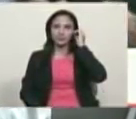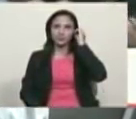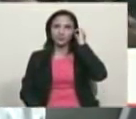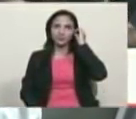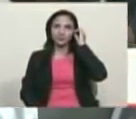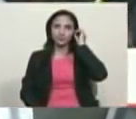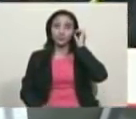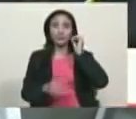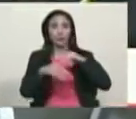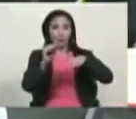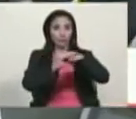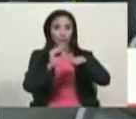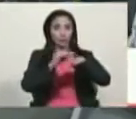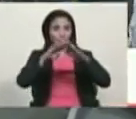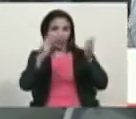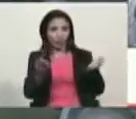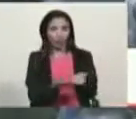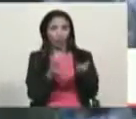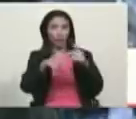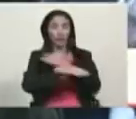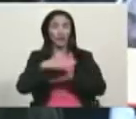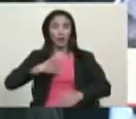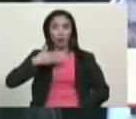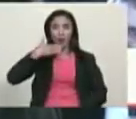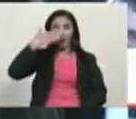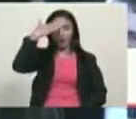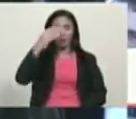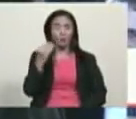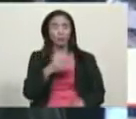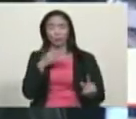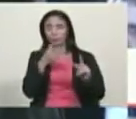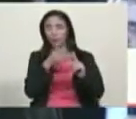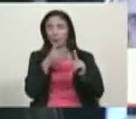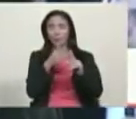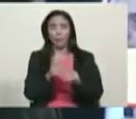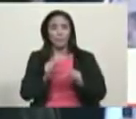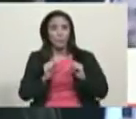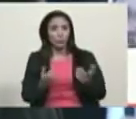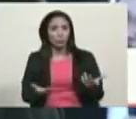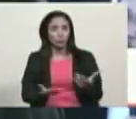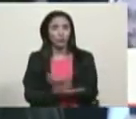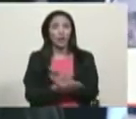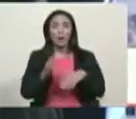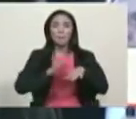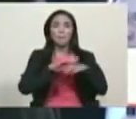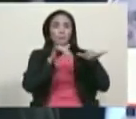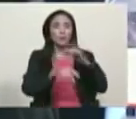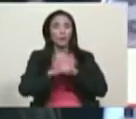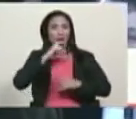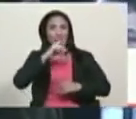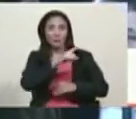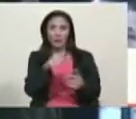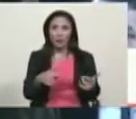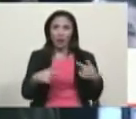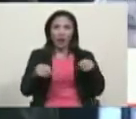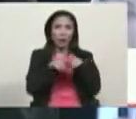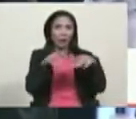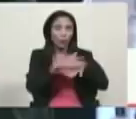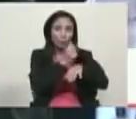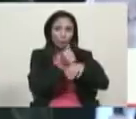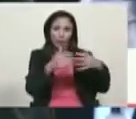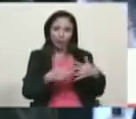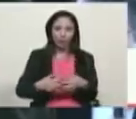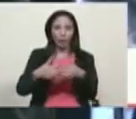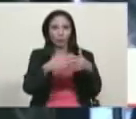que el mundo árabe había sufrido infinitas agresiones por los mismos enemigos del pueblo de Venezuela y por